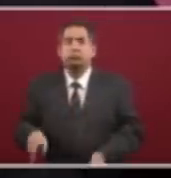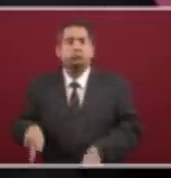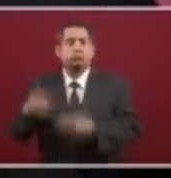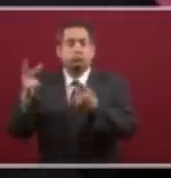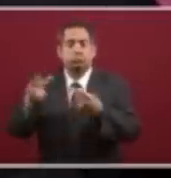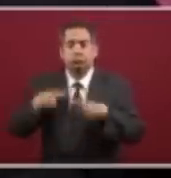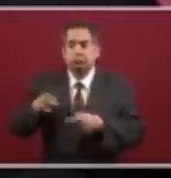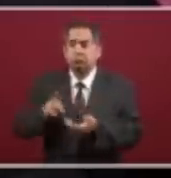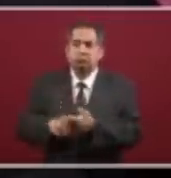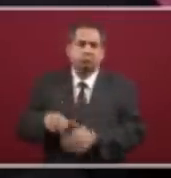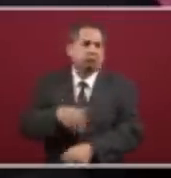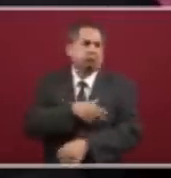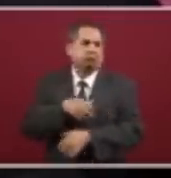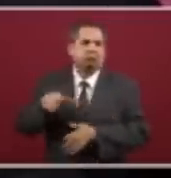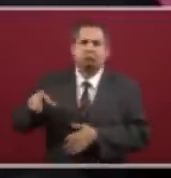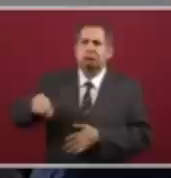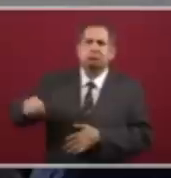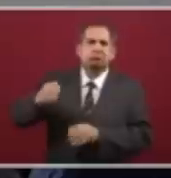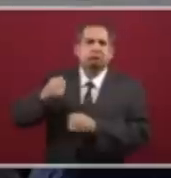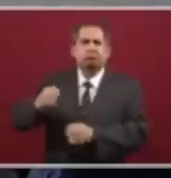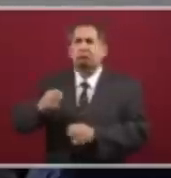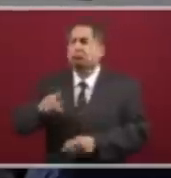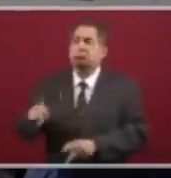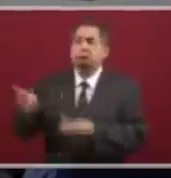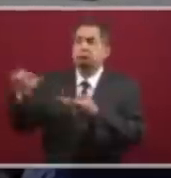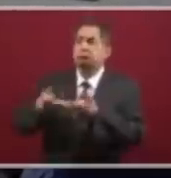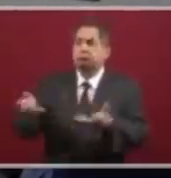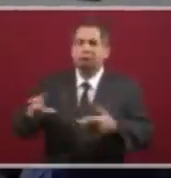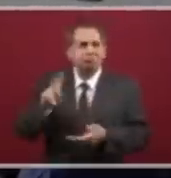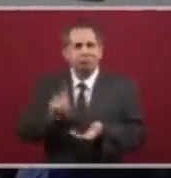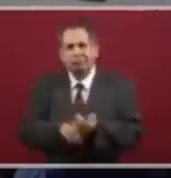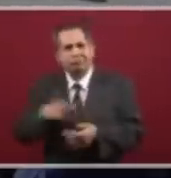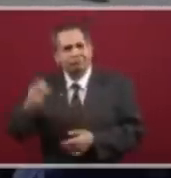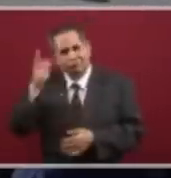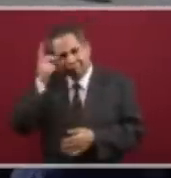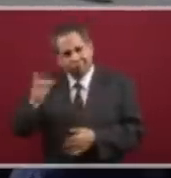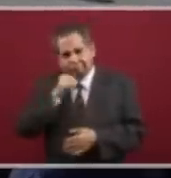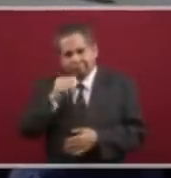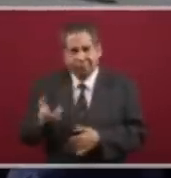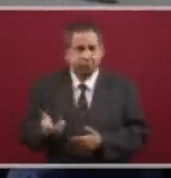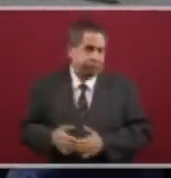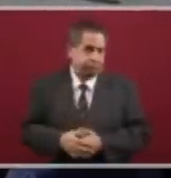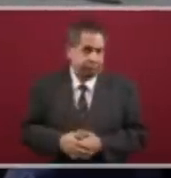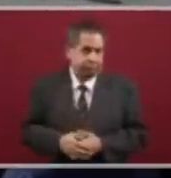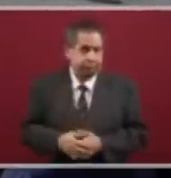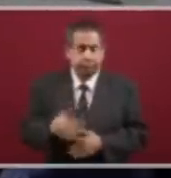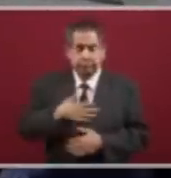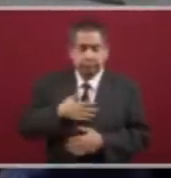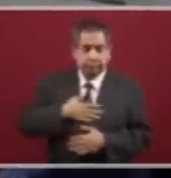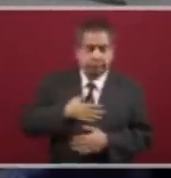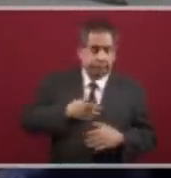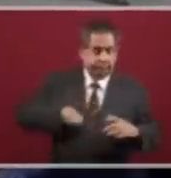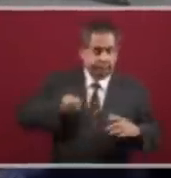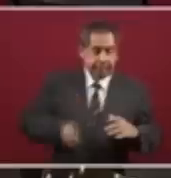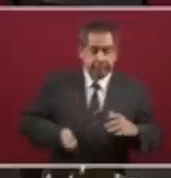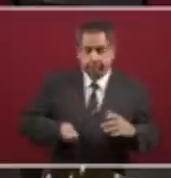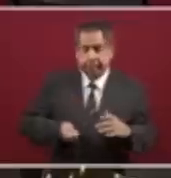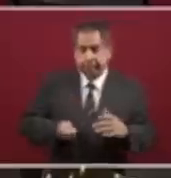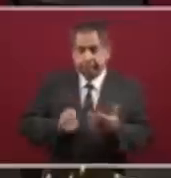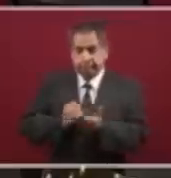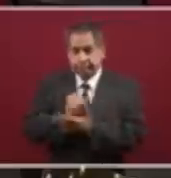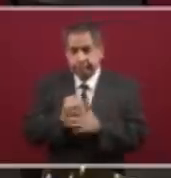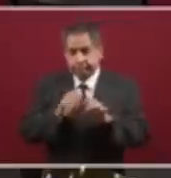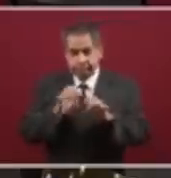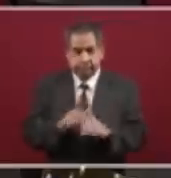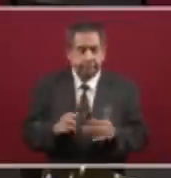gente de gran poder económico y político y con esa sentencia y con esa sentencia